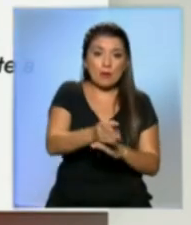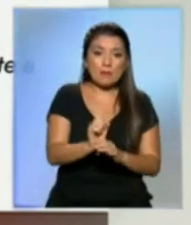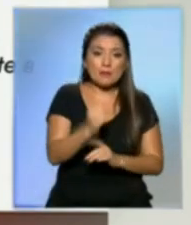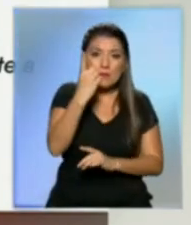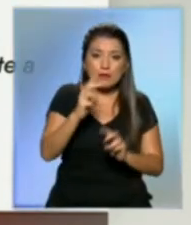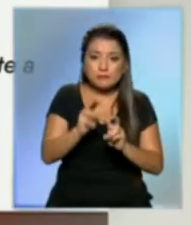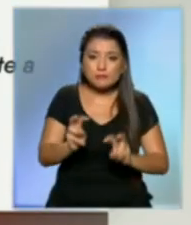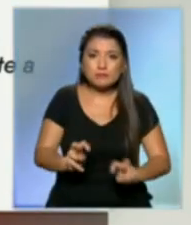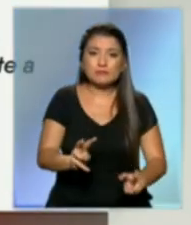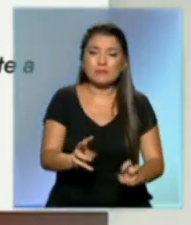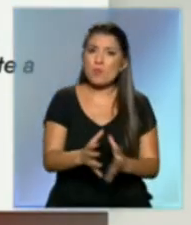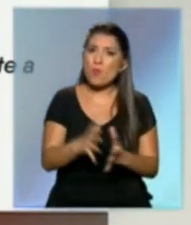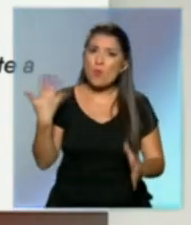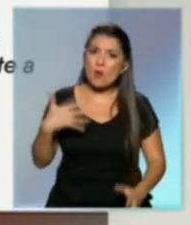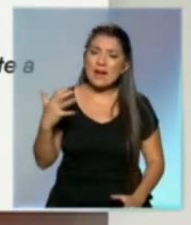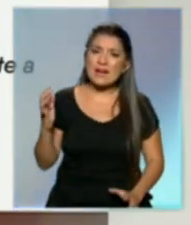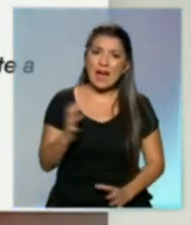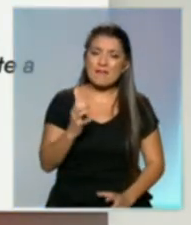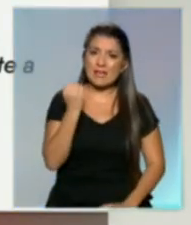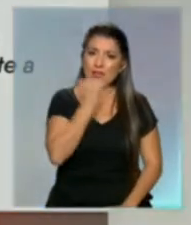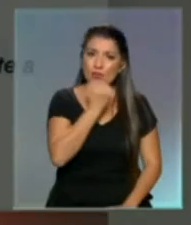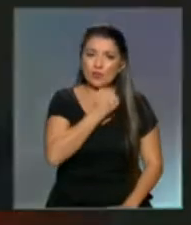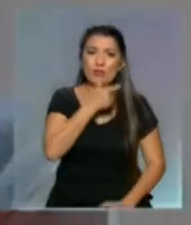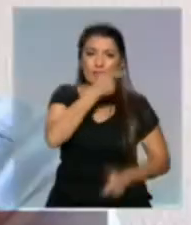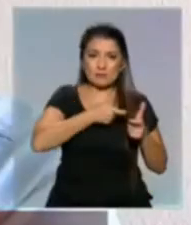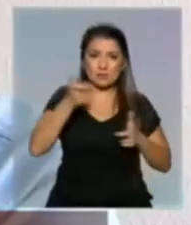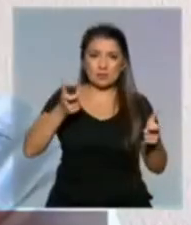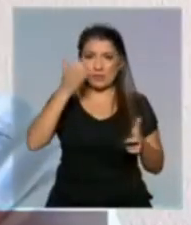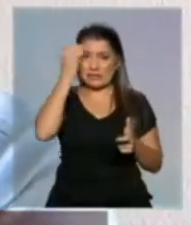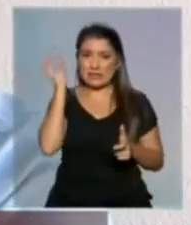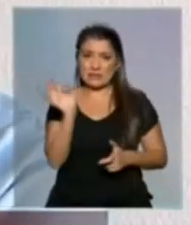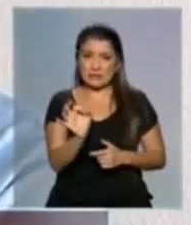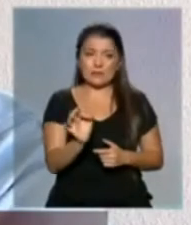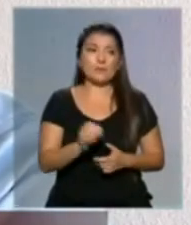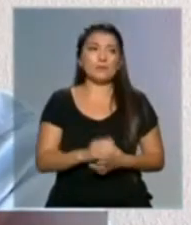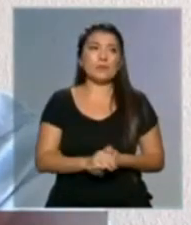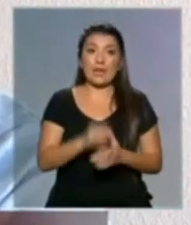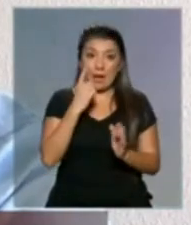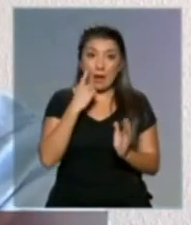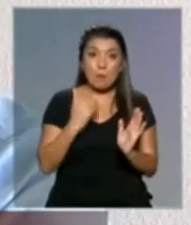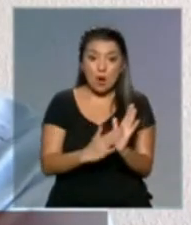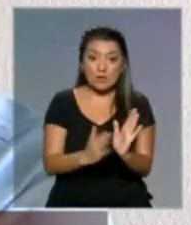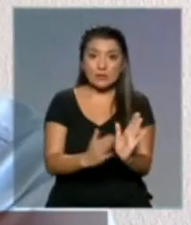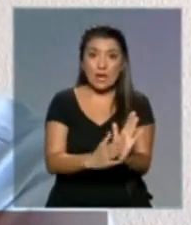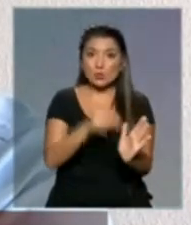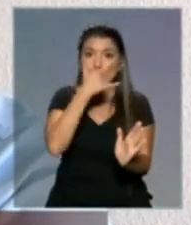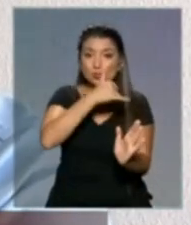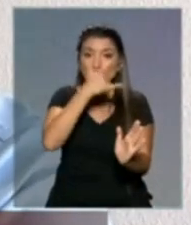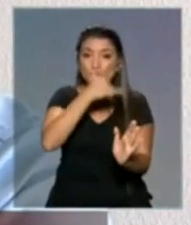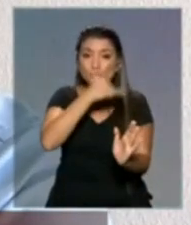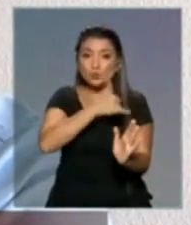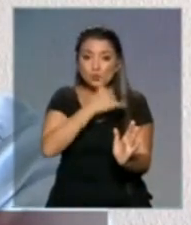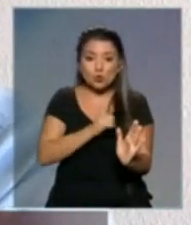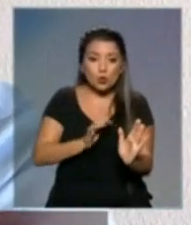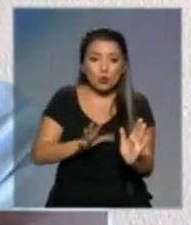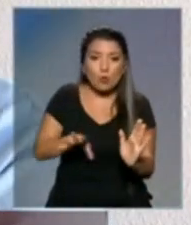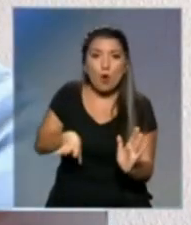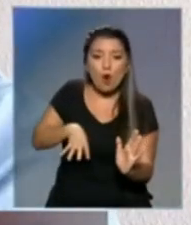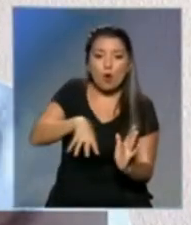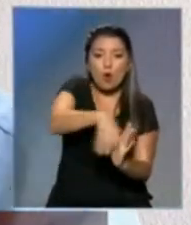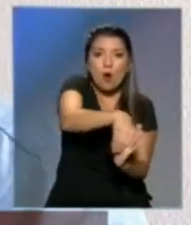un grave error según los expertos la contaminación de las muertes que después las van a invalidar al momento de presentarla